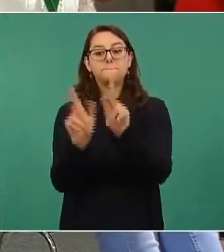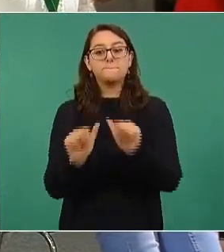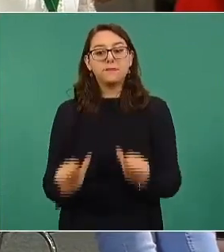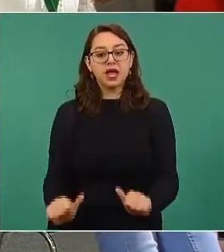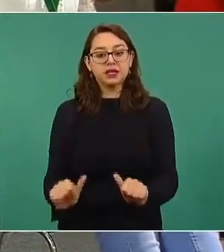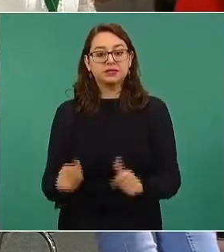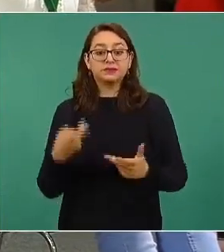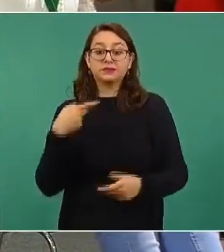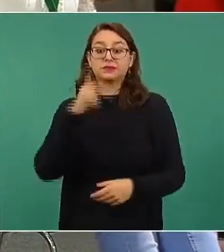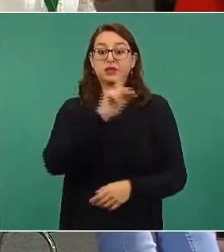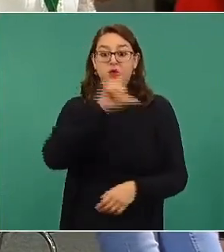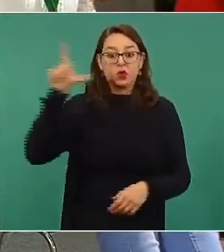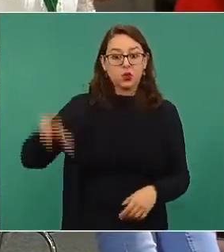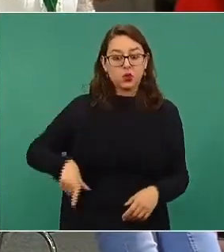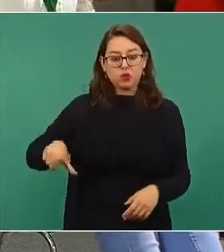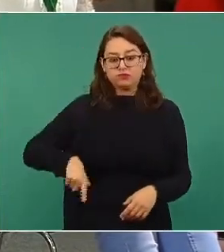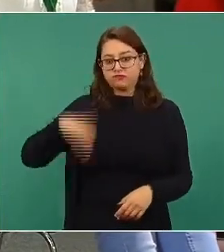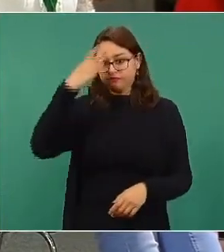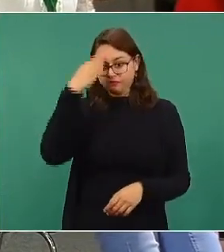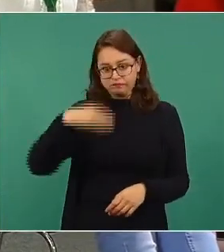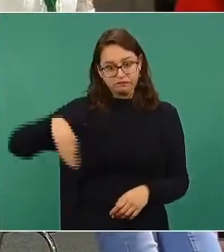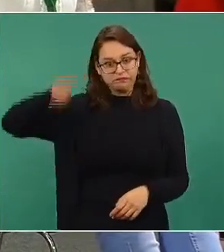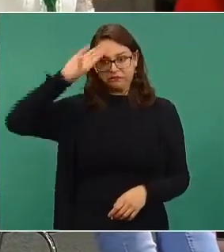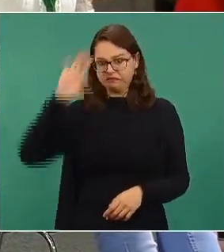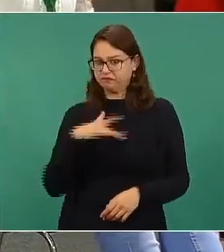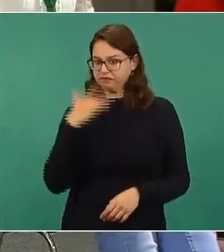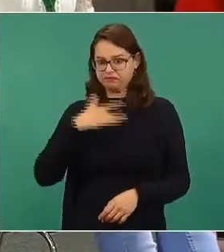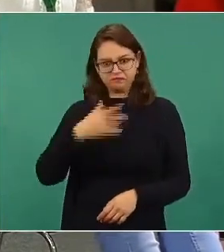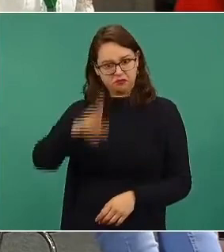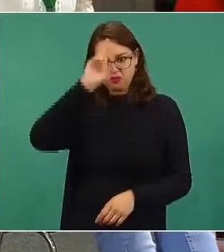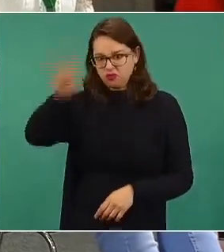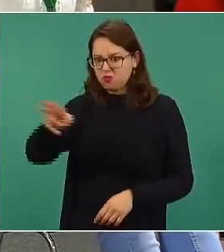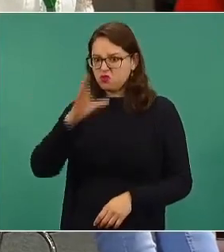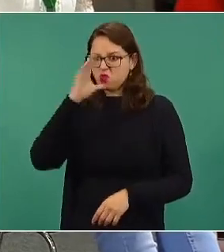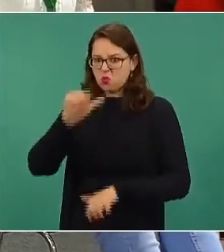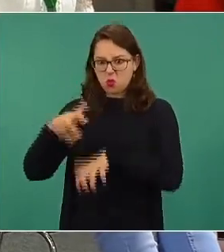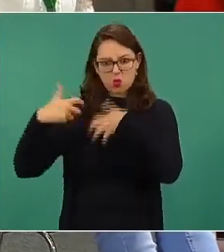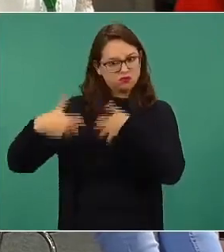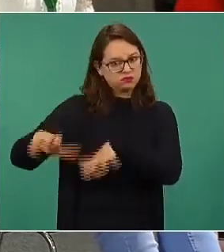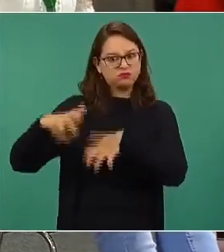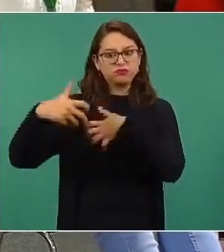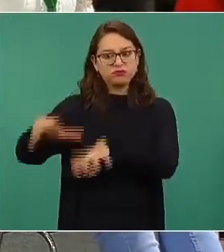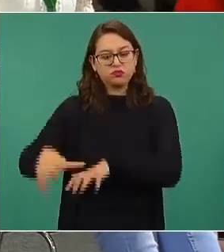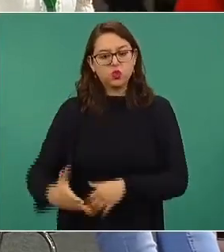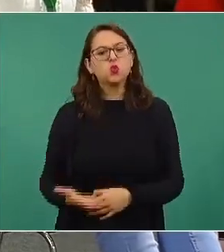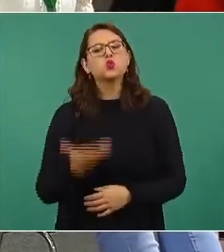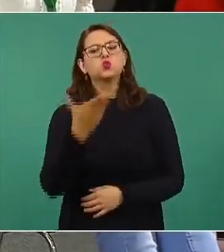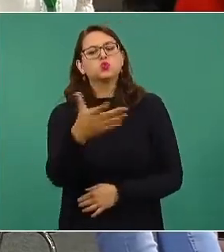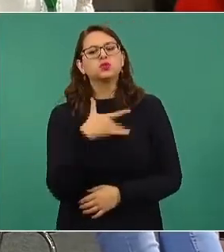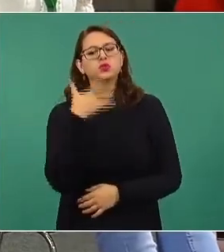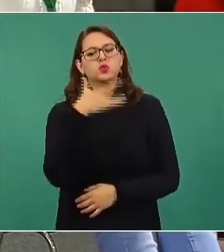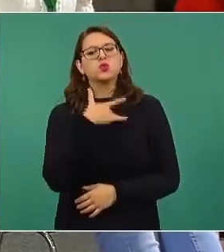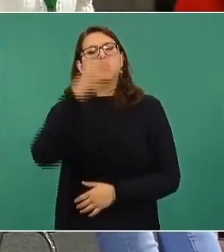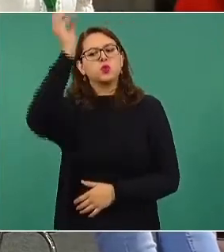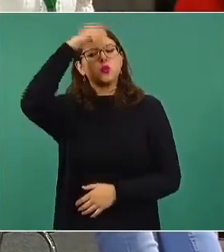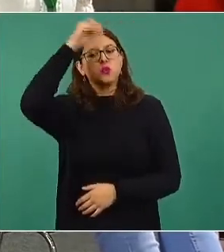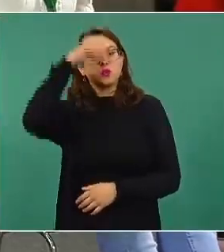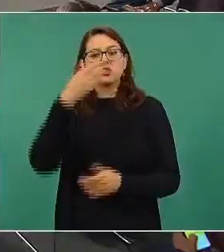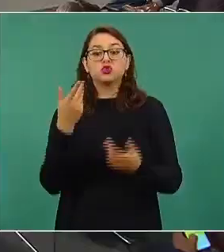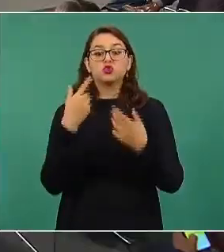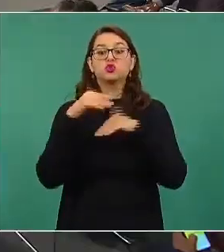embargo, el gobierno cubano lo ha prohibido. Quería saber un poco la posición de usted con respecto a esta